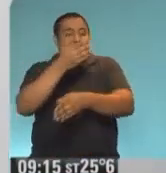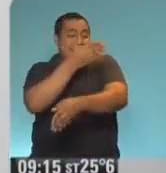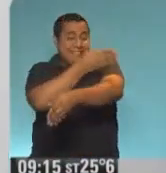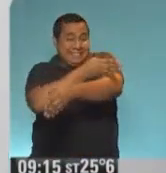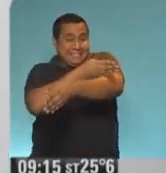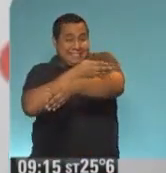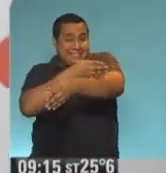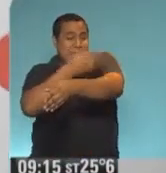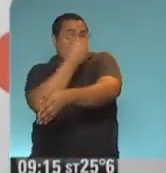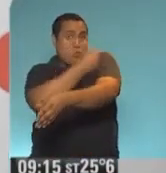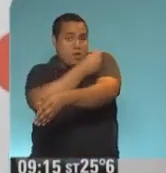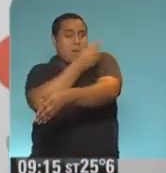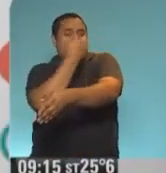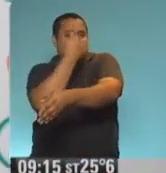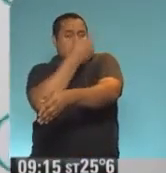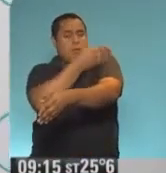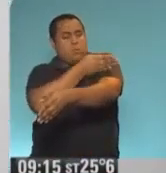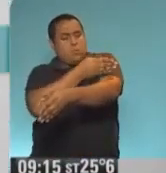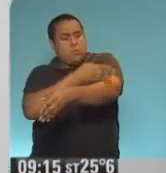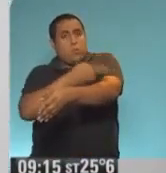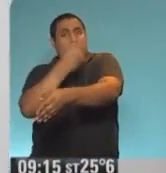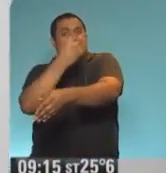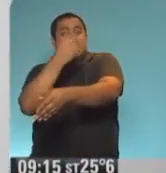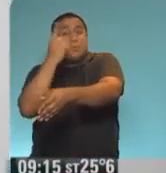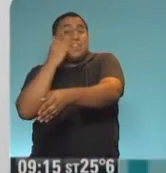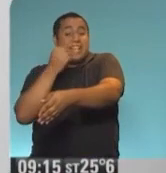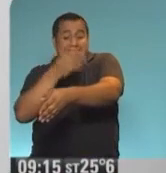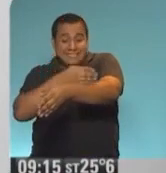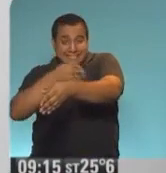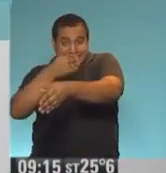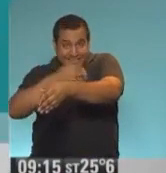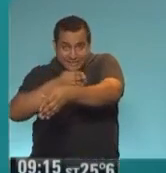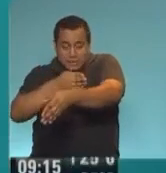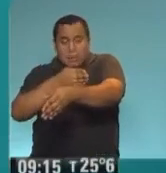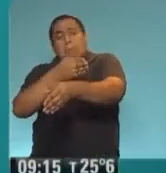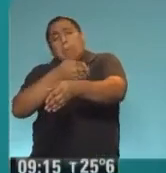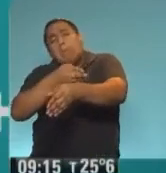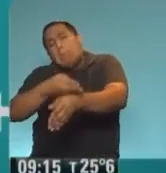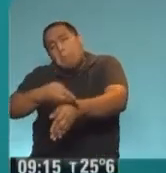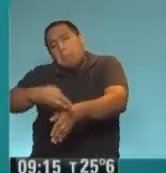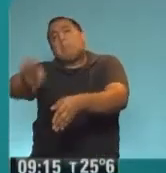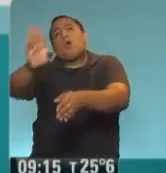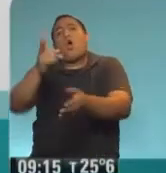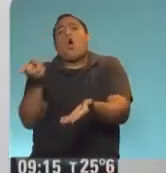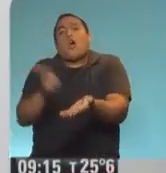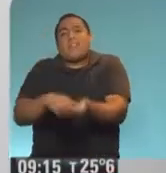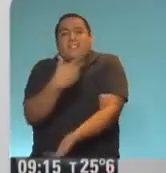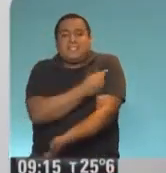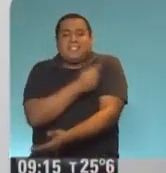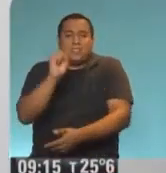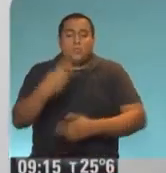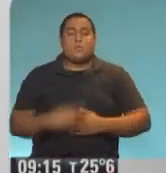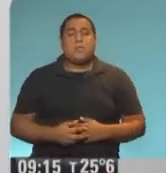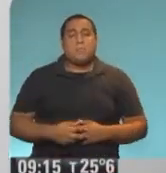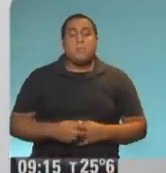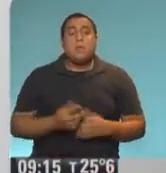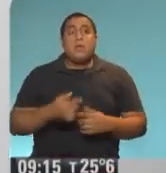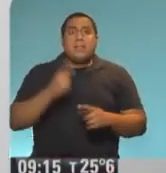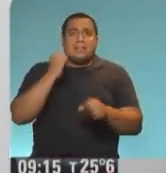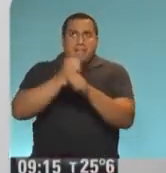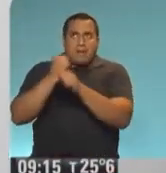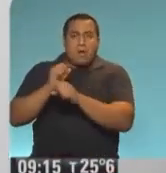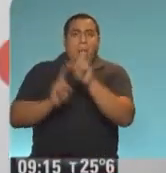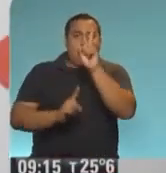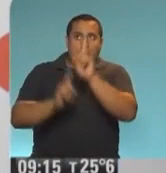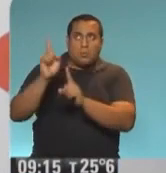bueno, obviamente va a ser los nuevos desafíos, porque claro, la vacuna es complicada por eso, son dos dosis. Pero estamos trabajando con algunos proveedores